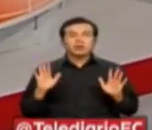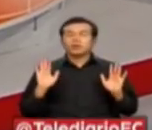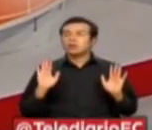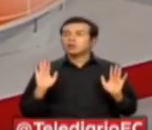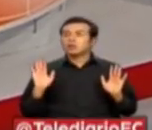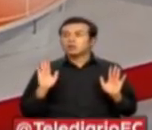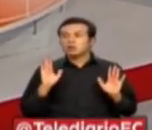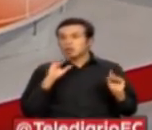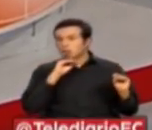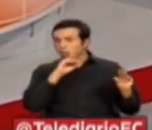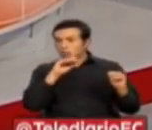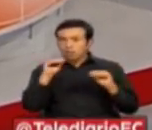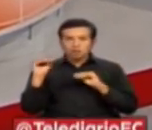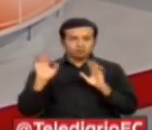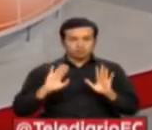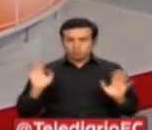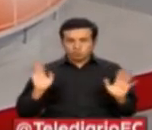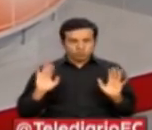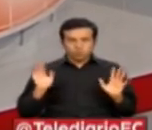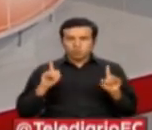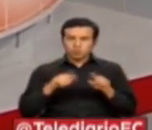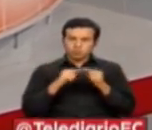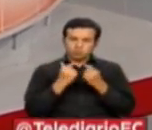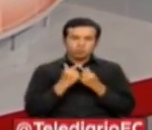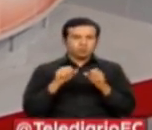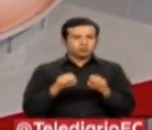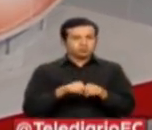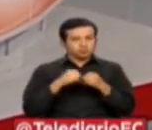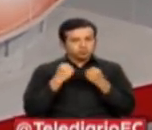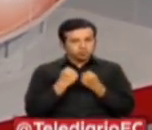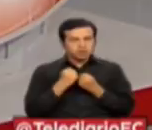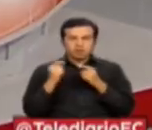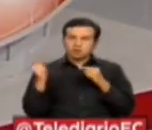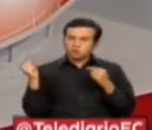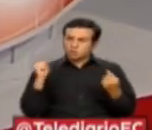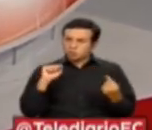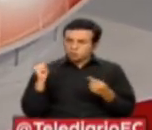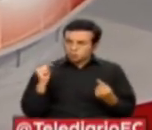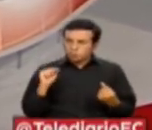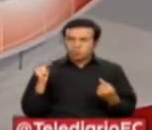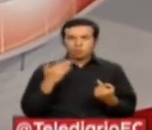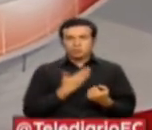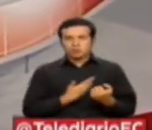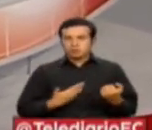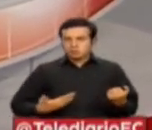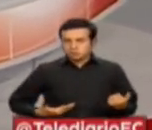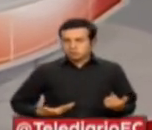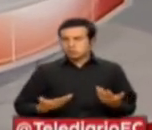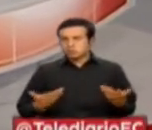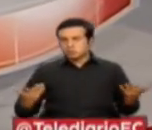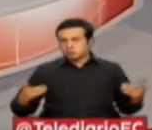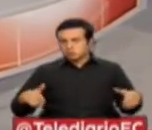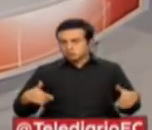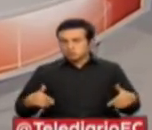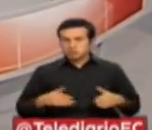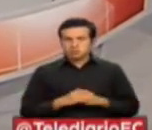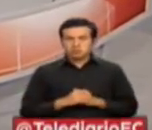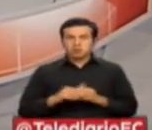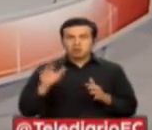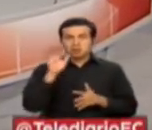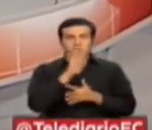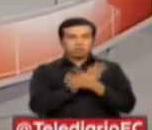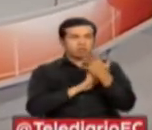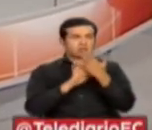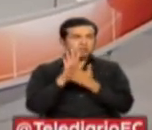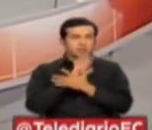tener especulación ni presunción. Los sectores sociales, la oposición al presidente Moreno. Poner fin a la incertidumbre